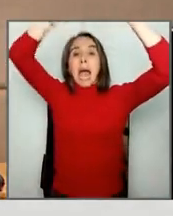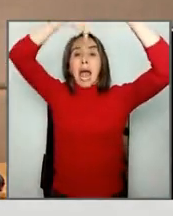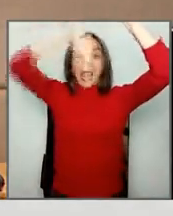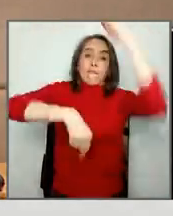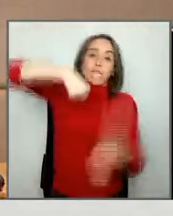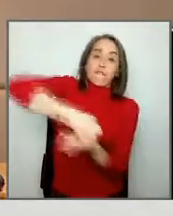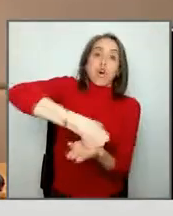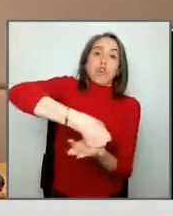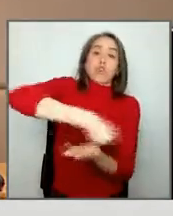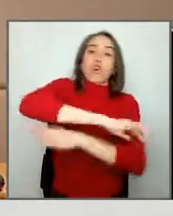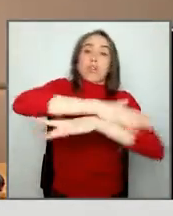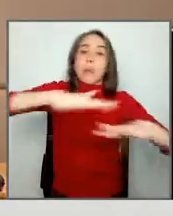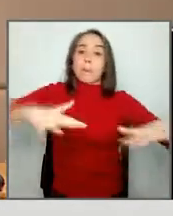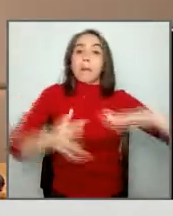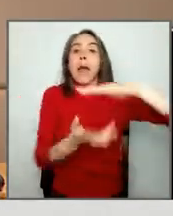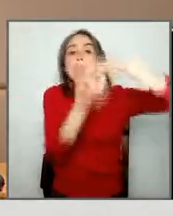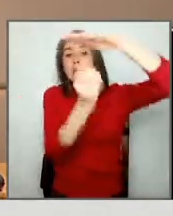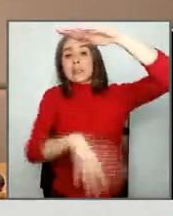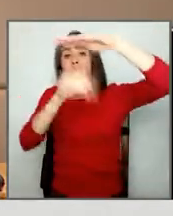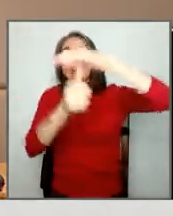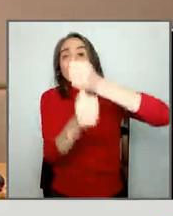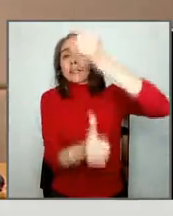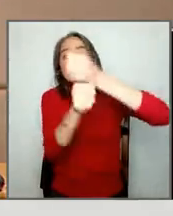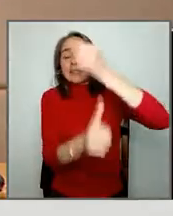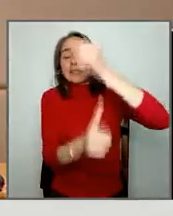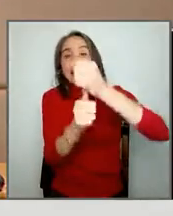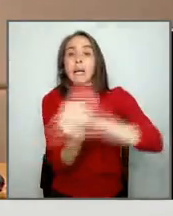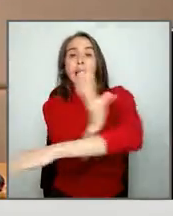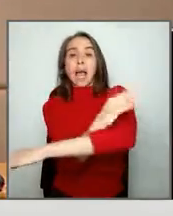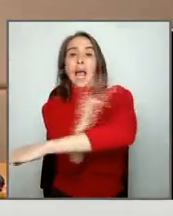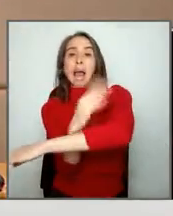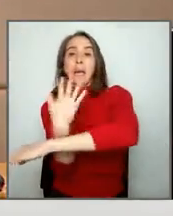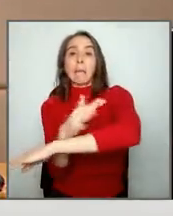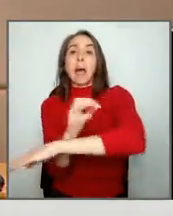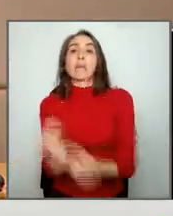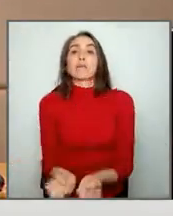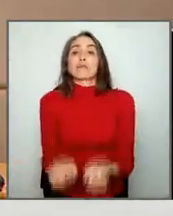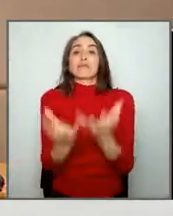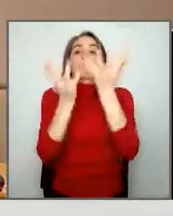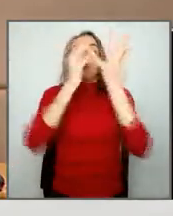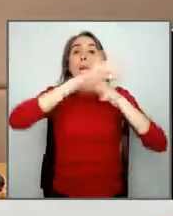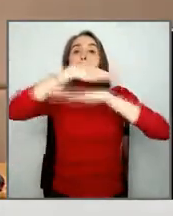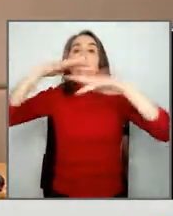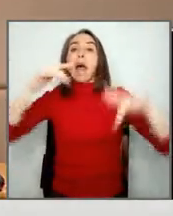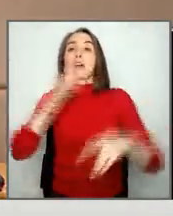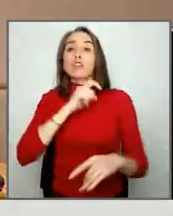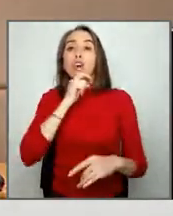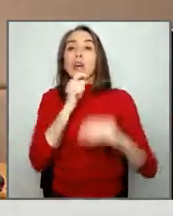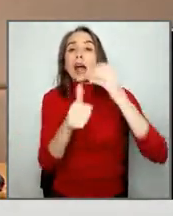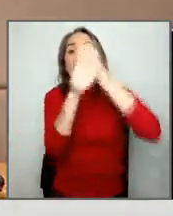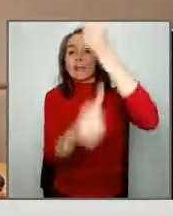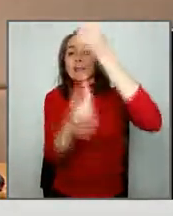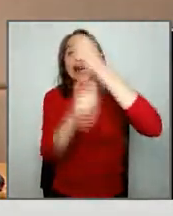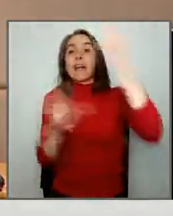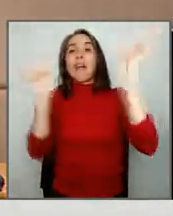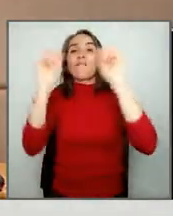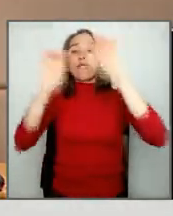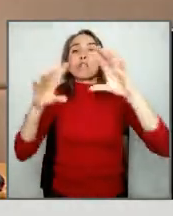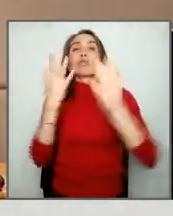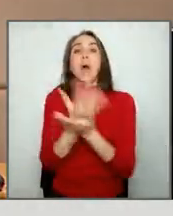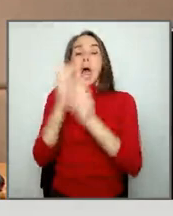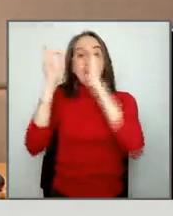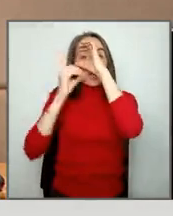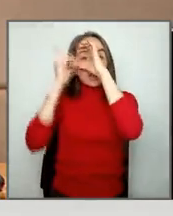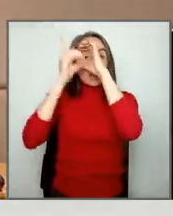facilita la propagación de microalgas nocivas como la marea roja donde también los desechos y hay documentales al respecto por si